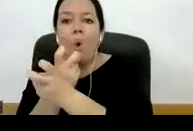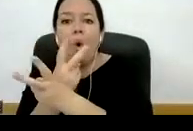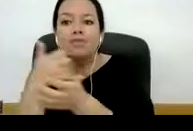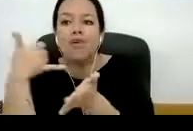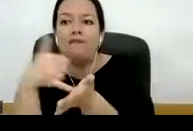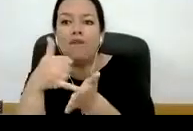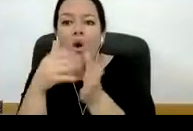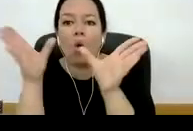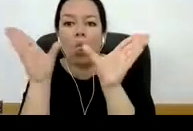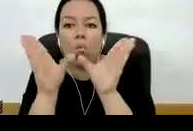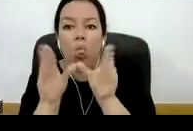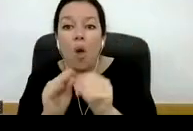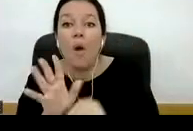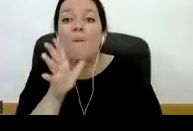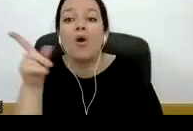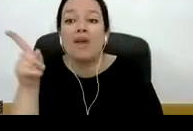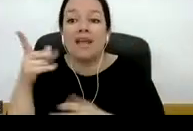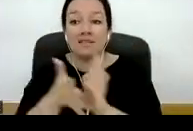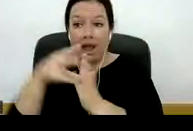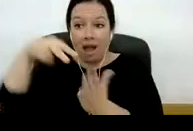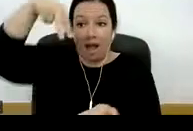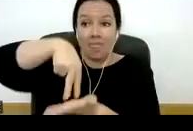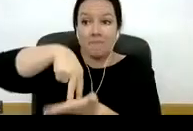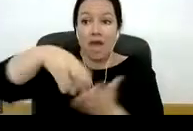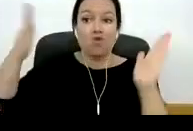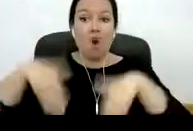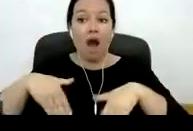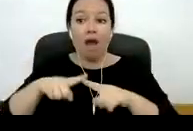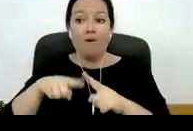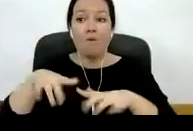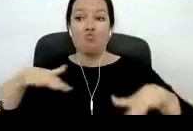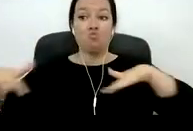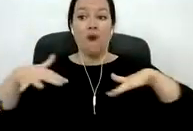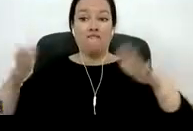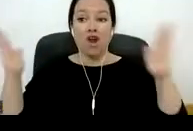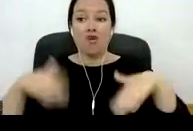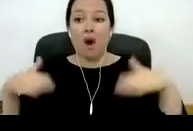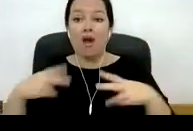presión sobre el hueso es la que hace que se reestructure